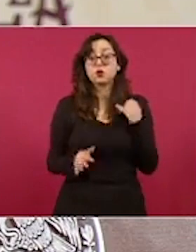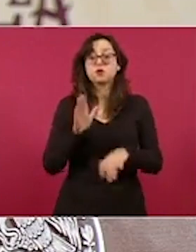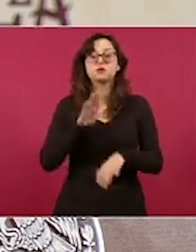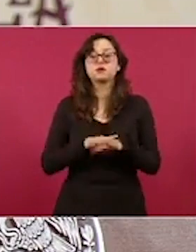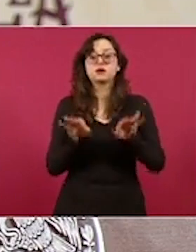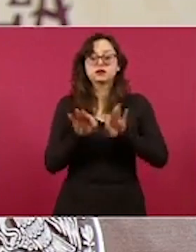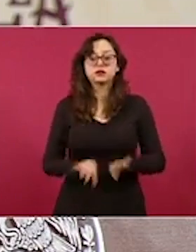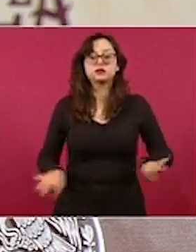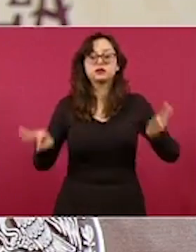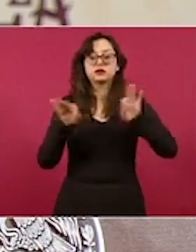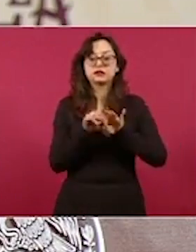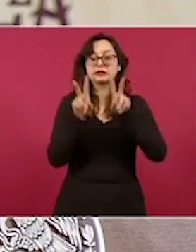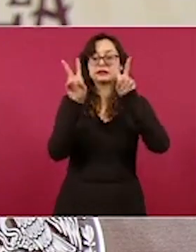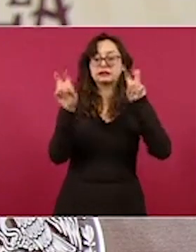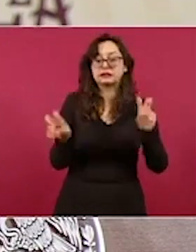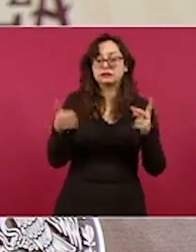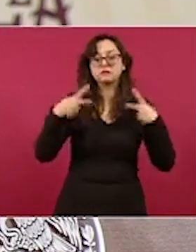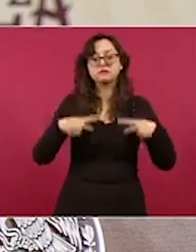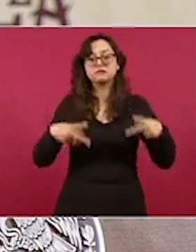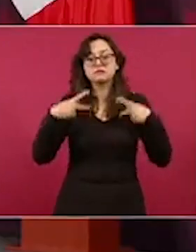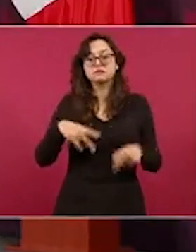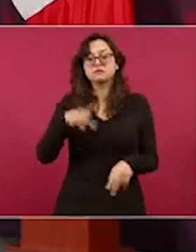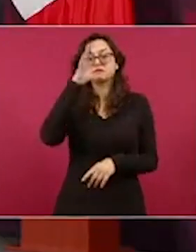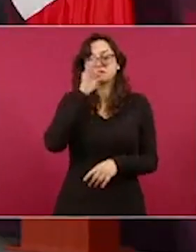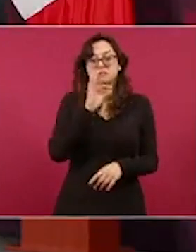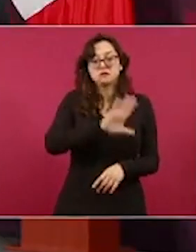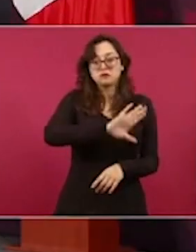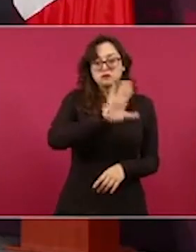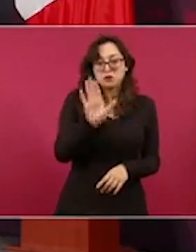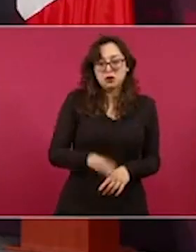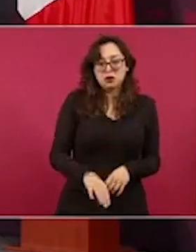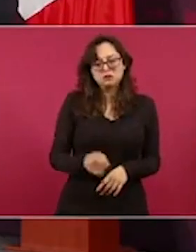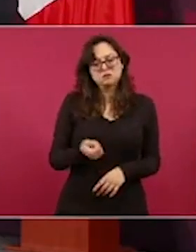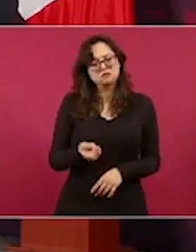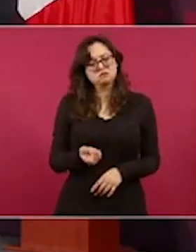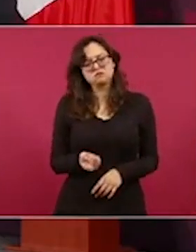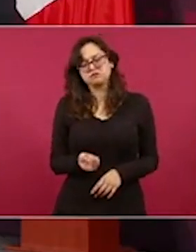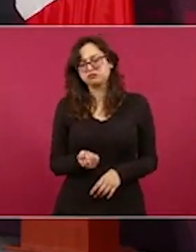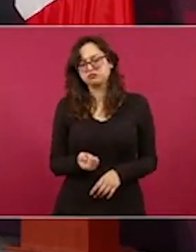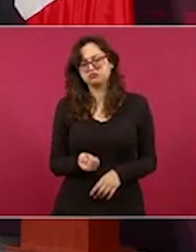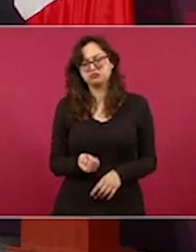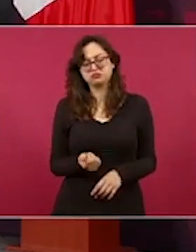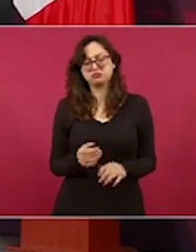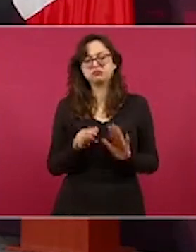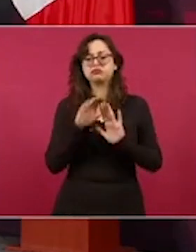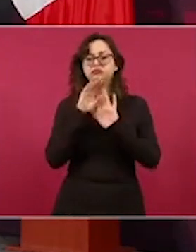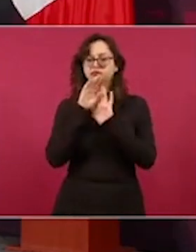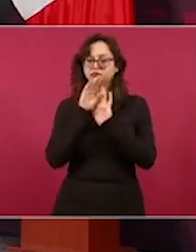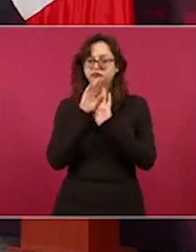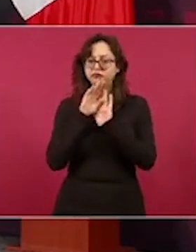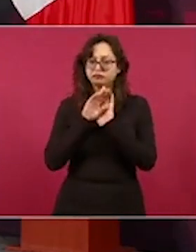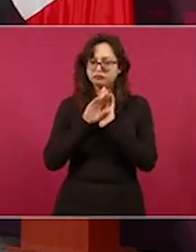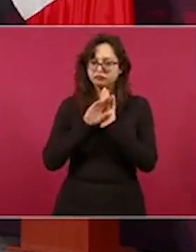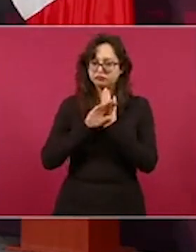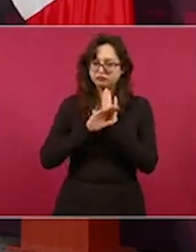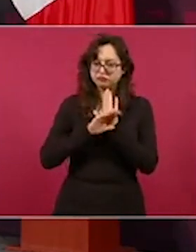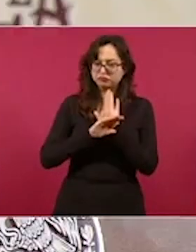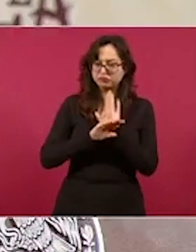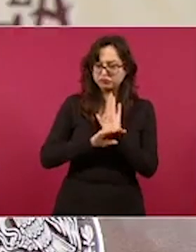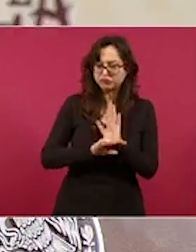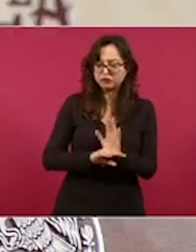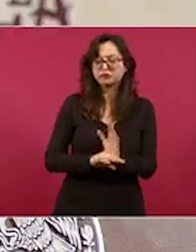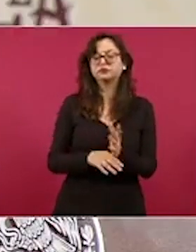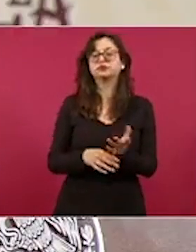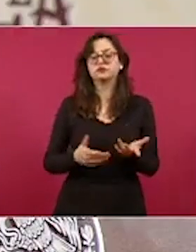al corte de información del día de hoy se tienen registrados 24.220 casos activos con una tasa de incidencia